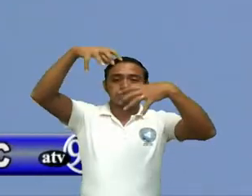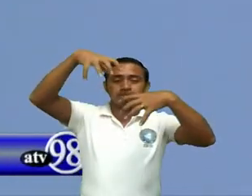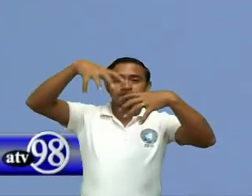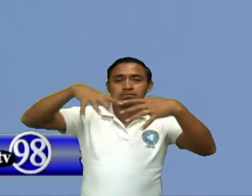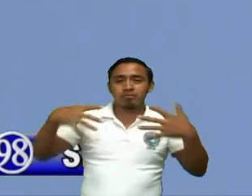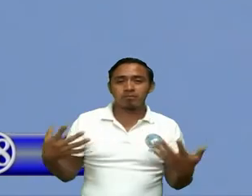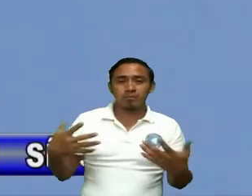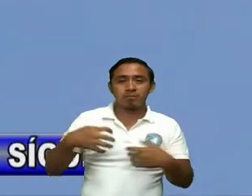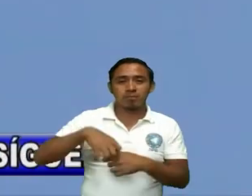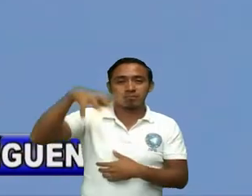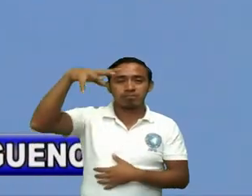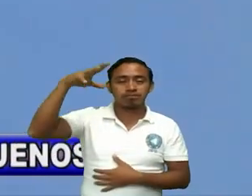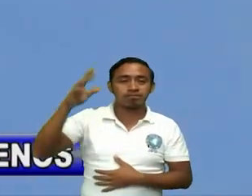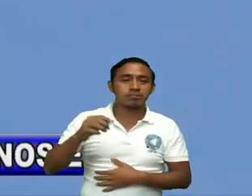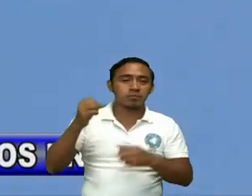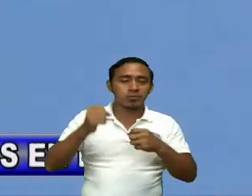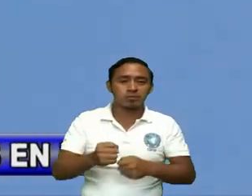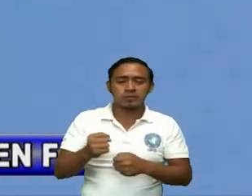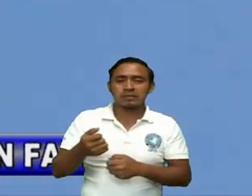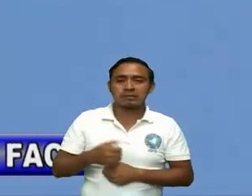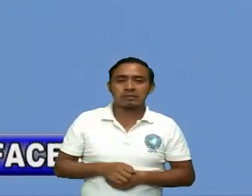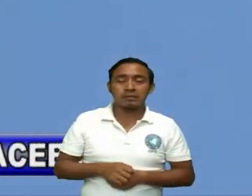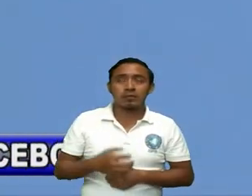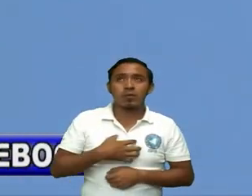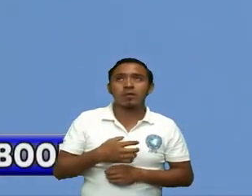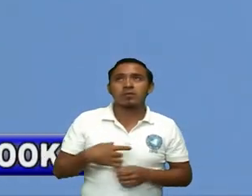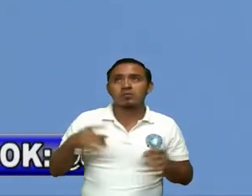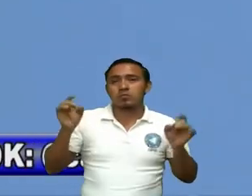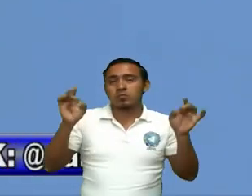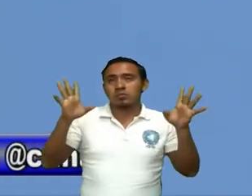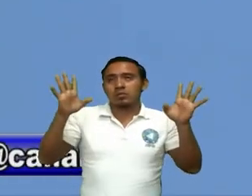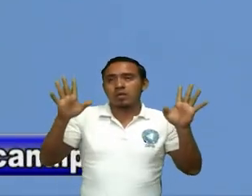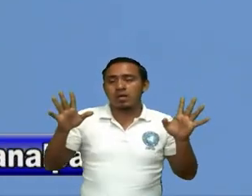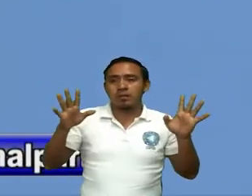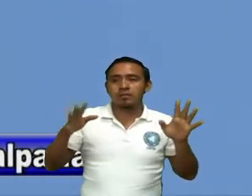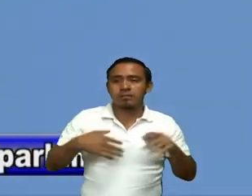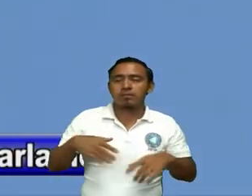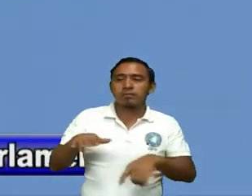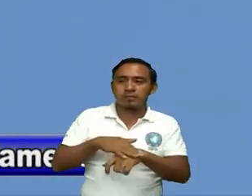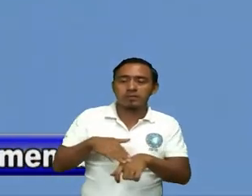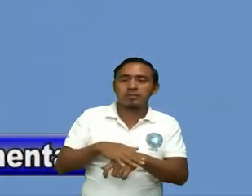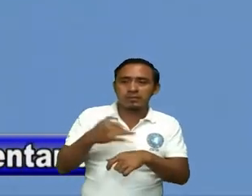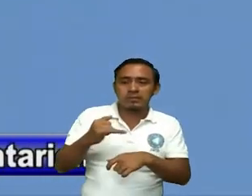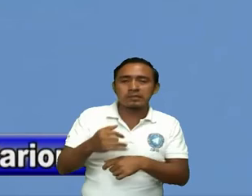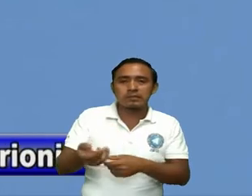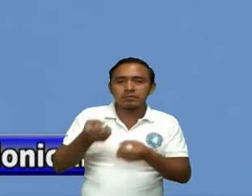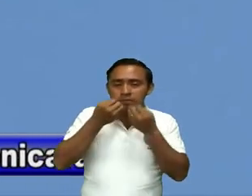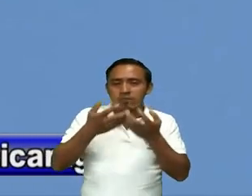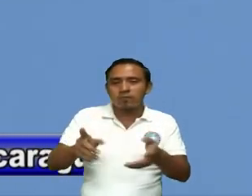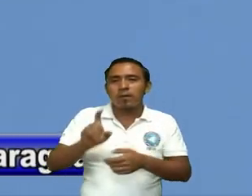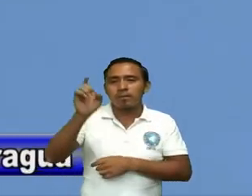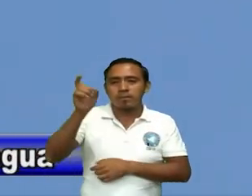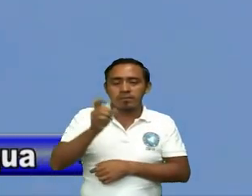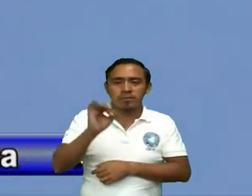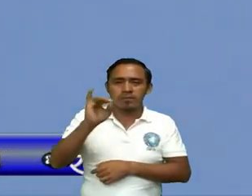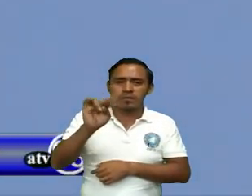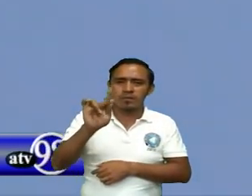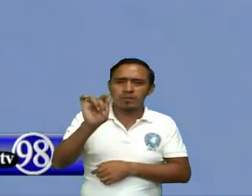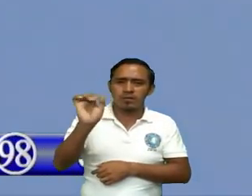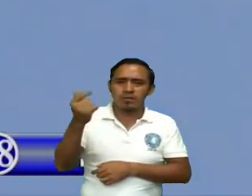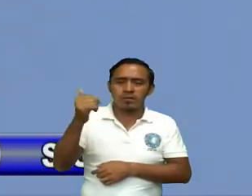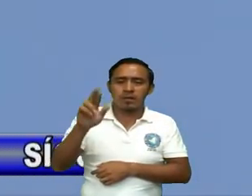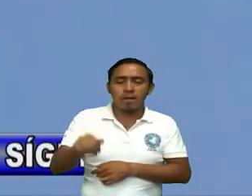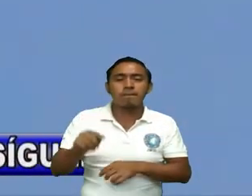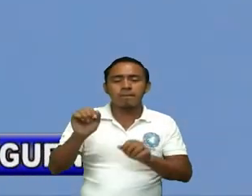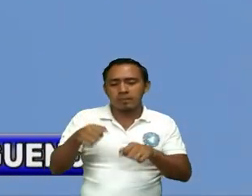paracaídas. El hombre salvó su vida y luego autorizó la publicación del evento en la red social de Instagram,